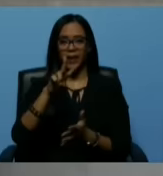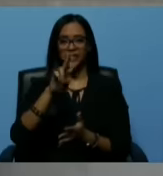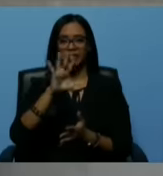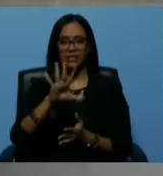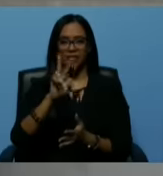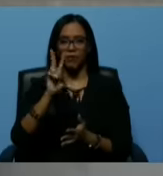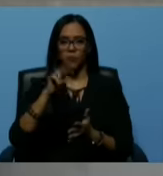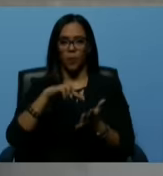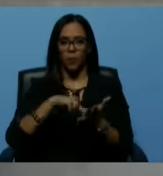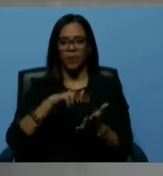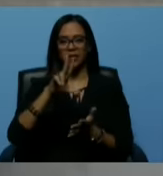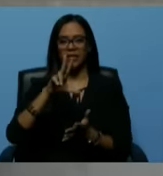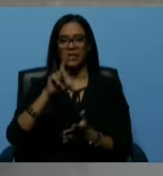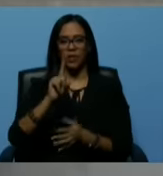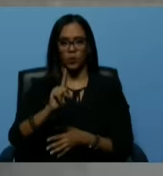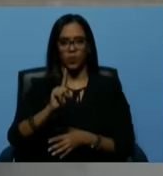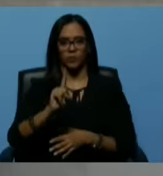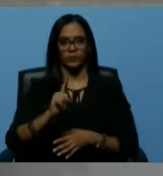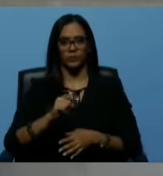2025-2031.